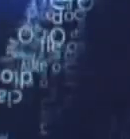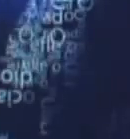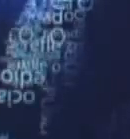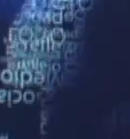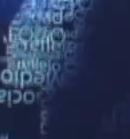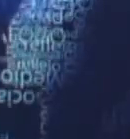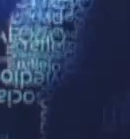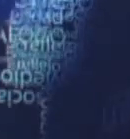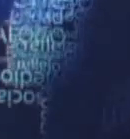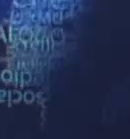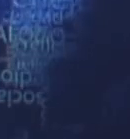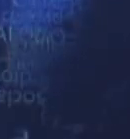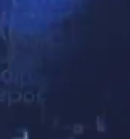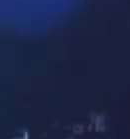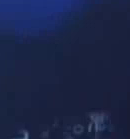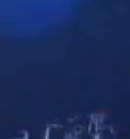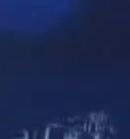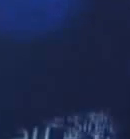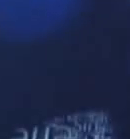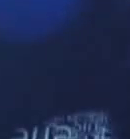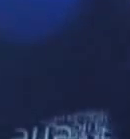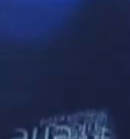crean belleza,